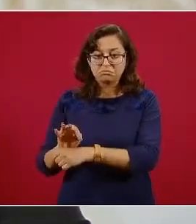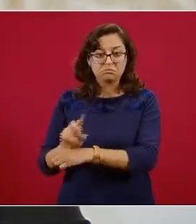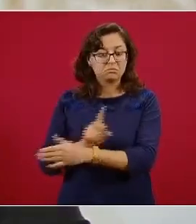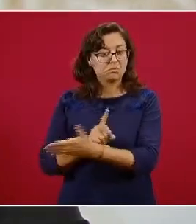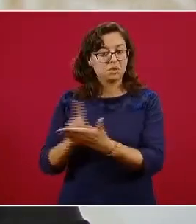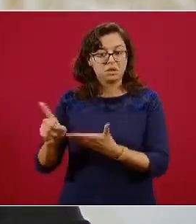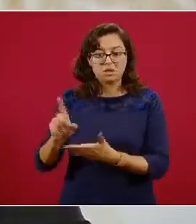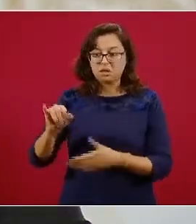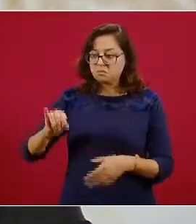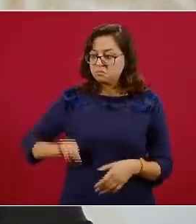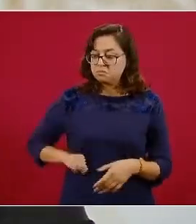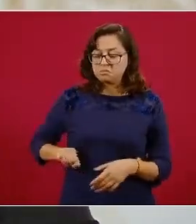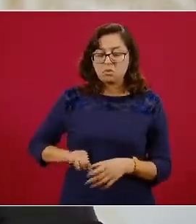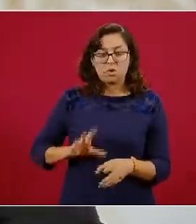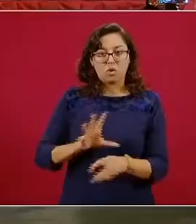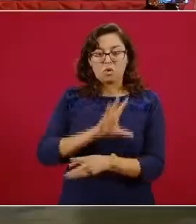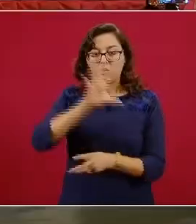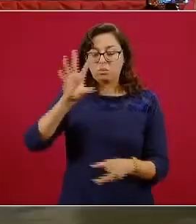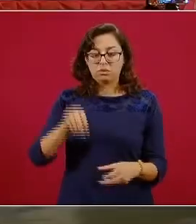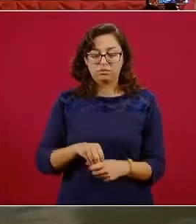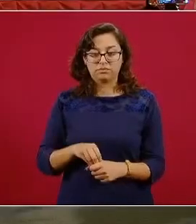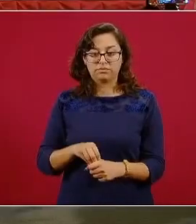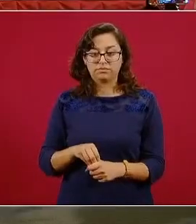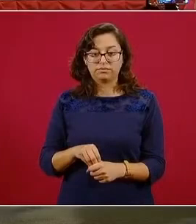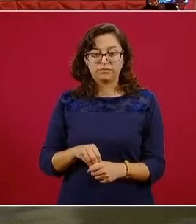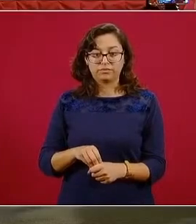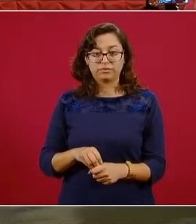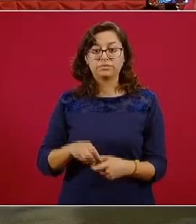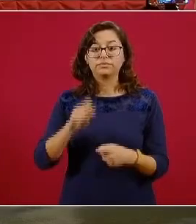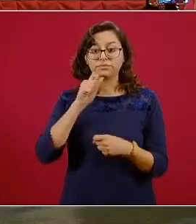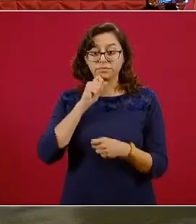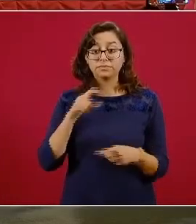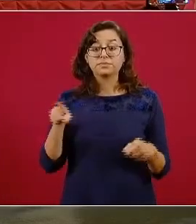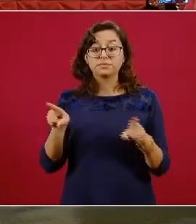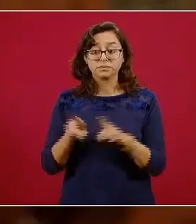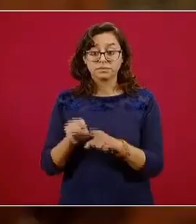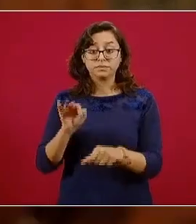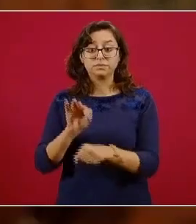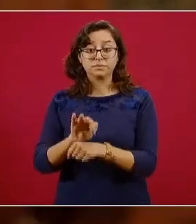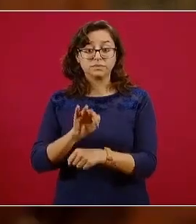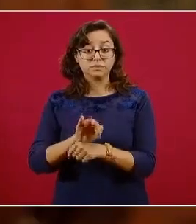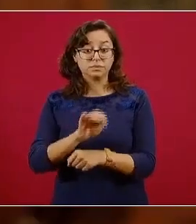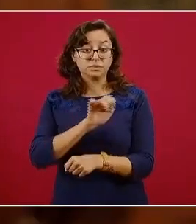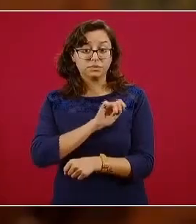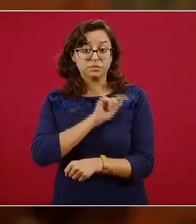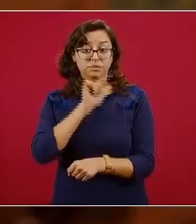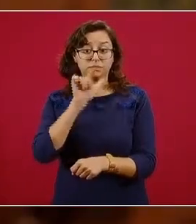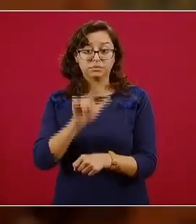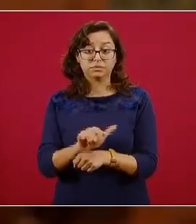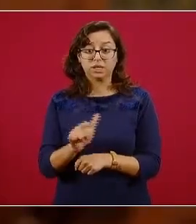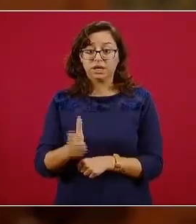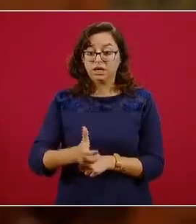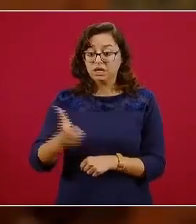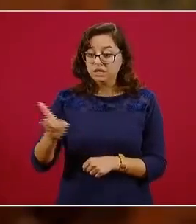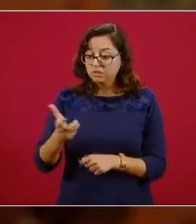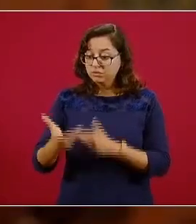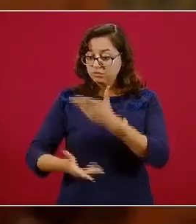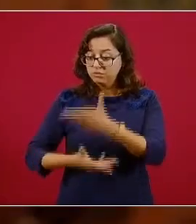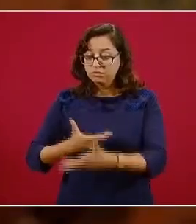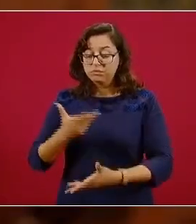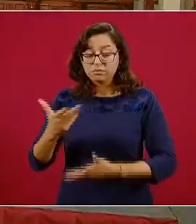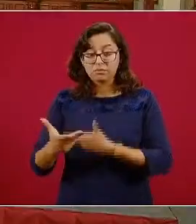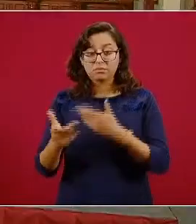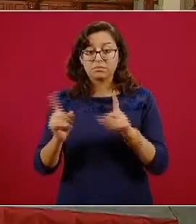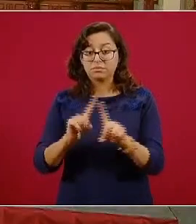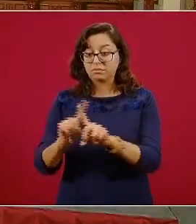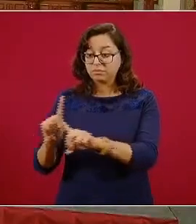sus intereses jurídicos. En tanto que las medidas de protección especial son los mecanismos, acciones y servicios que